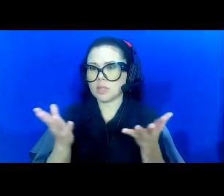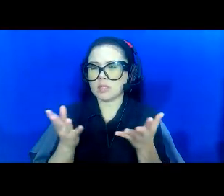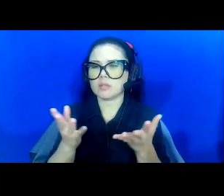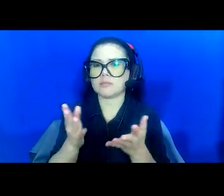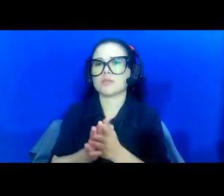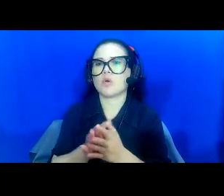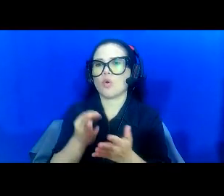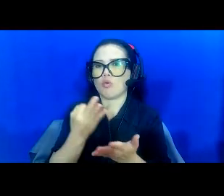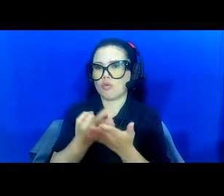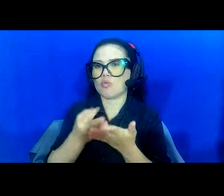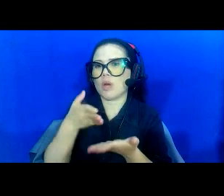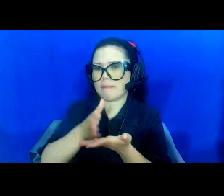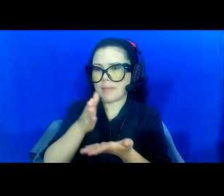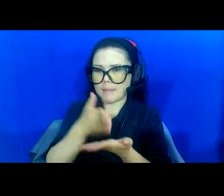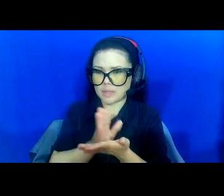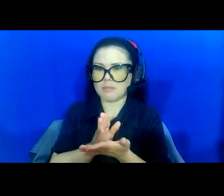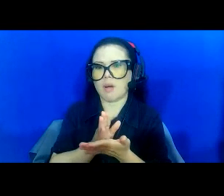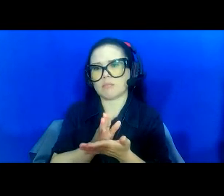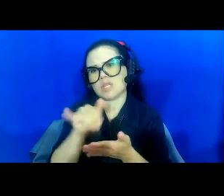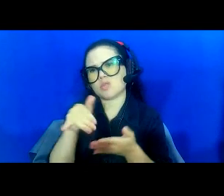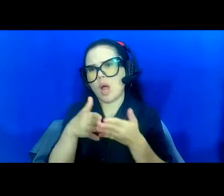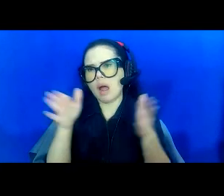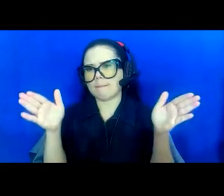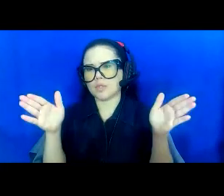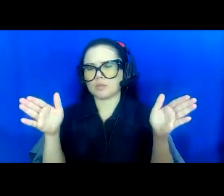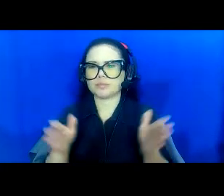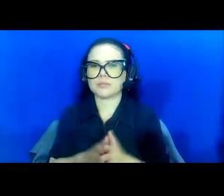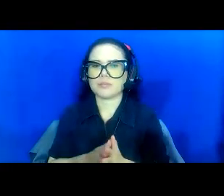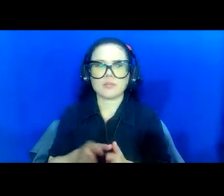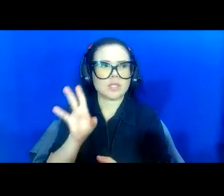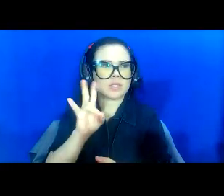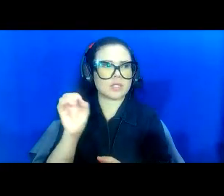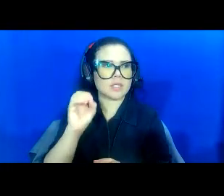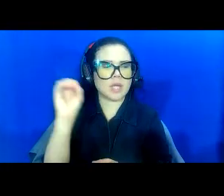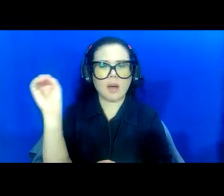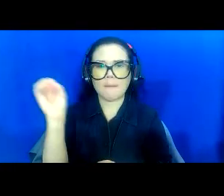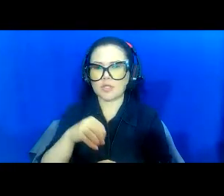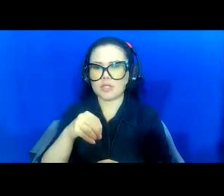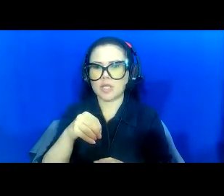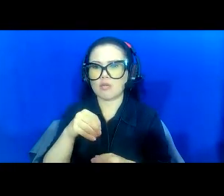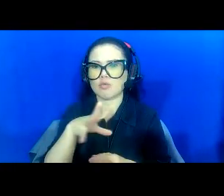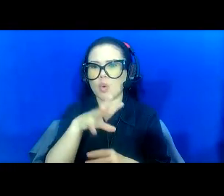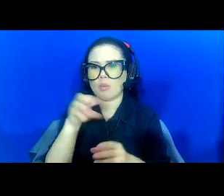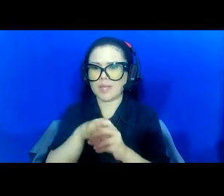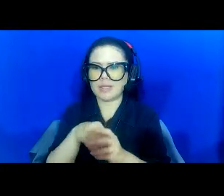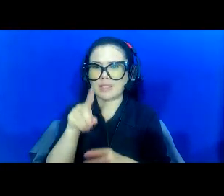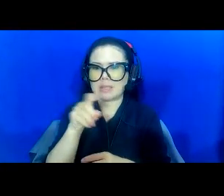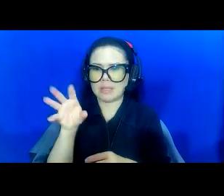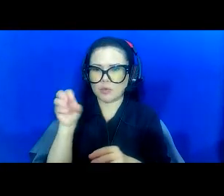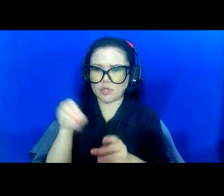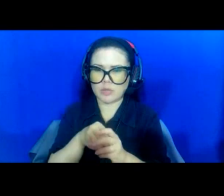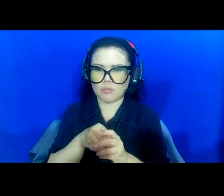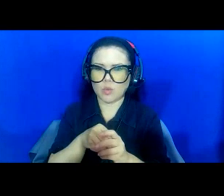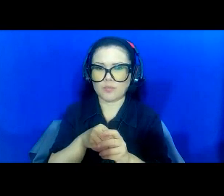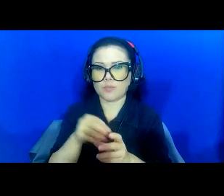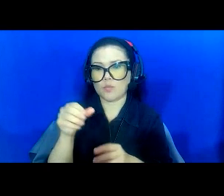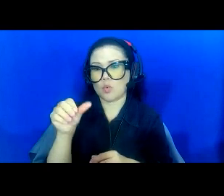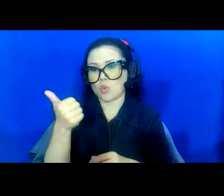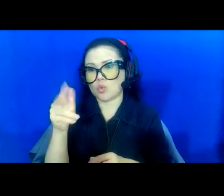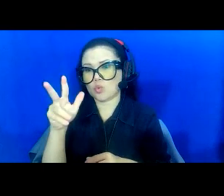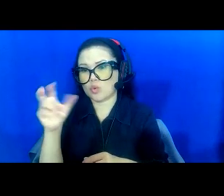amplitud. Perdón. Recordemos que ese 70% es parte del 100, ese otro 30 está dividido, el 15 que están recibiendo los